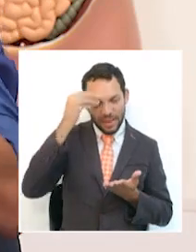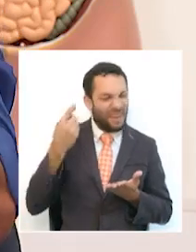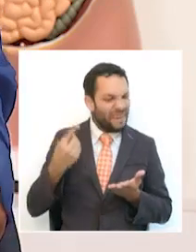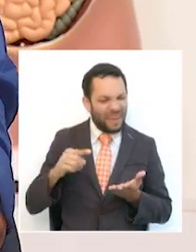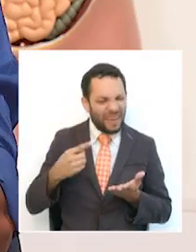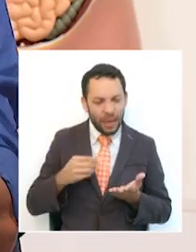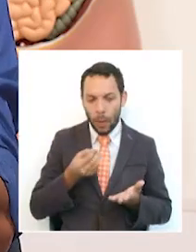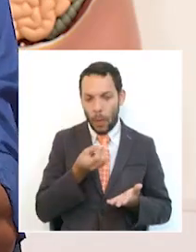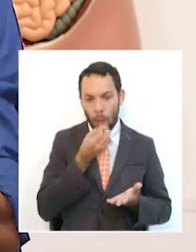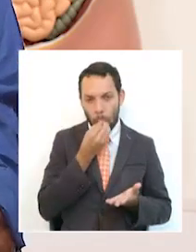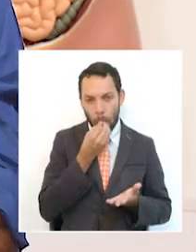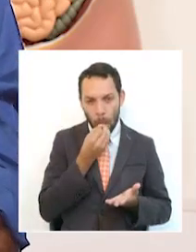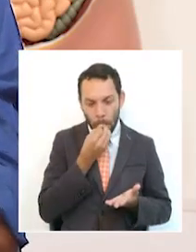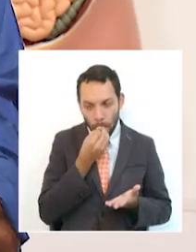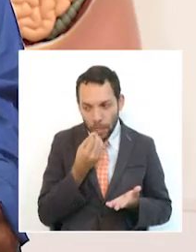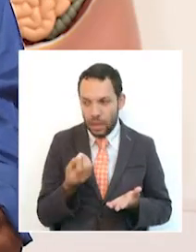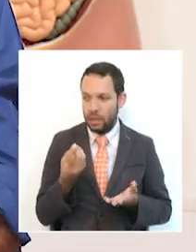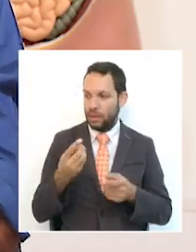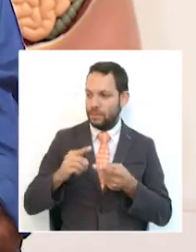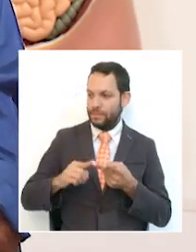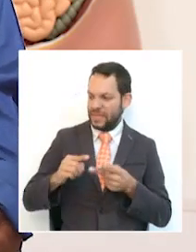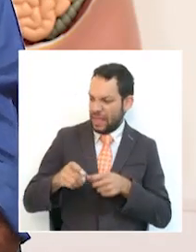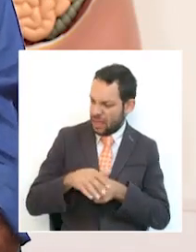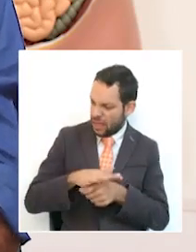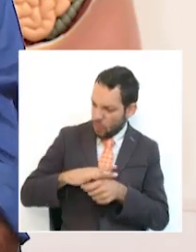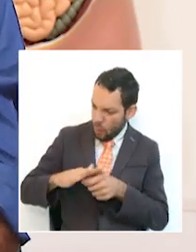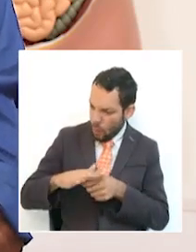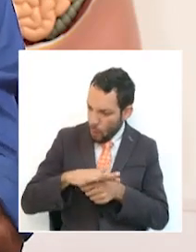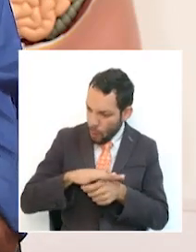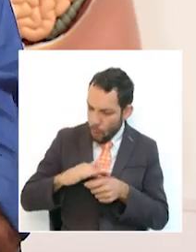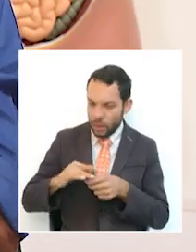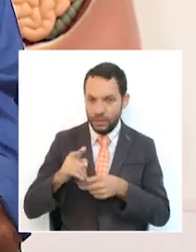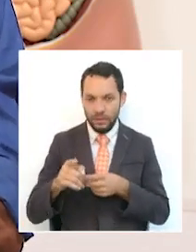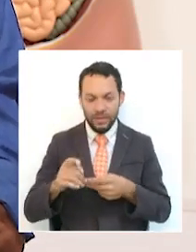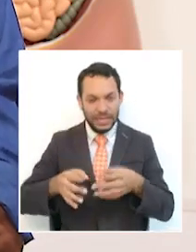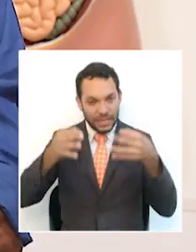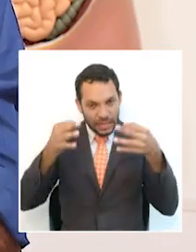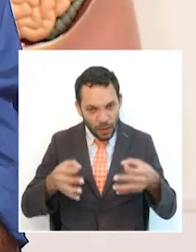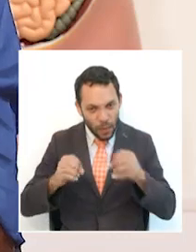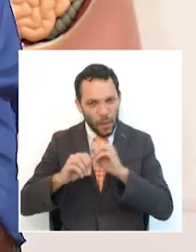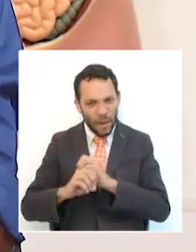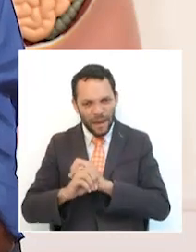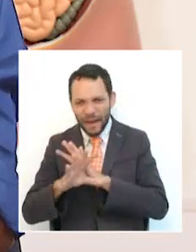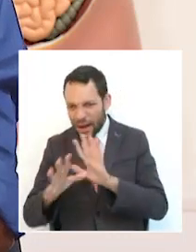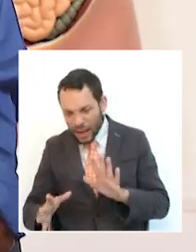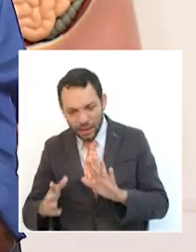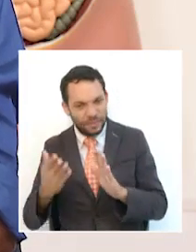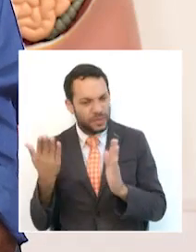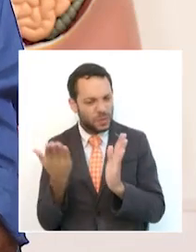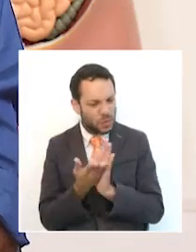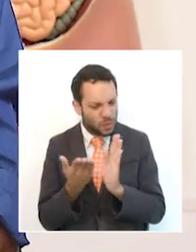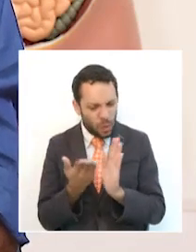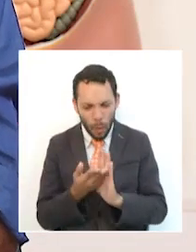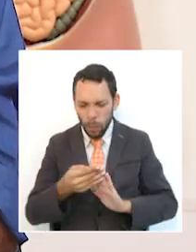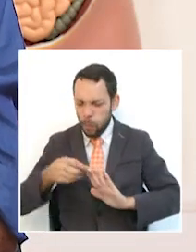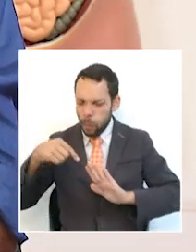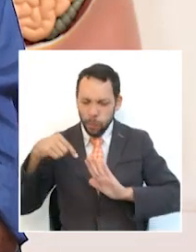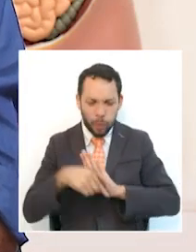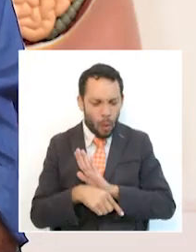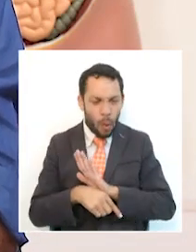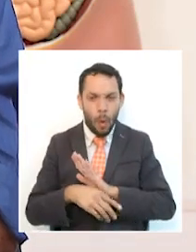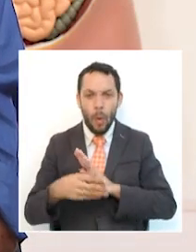a manejar el entorno y cualquier situación porque algo que tengo muy claro y que lo hemos estudiado y le hemos hablado acá todo surge